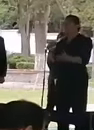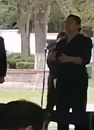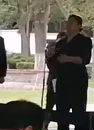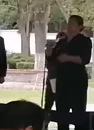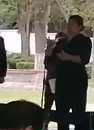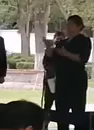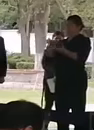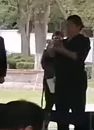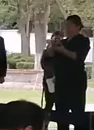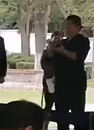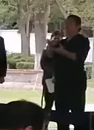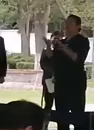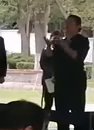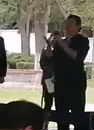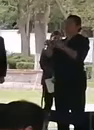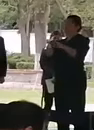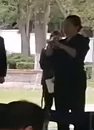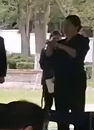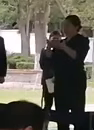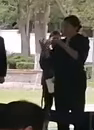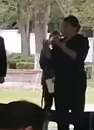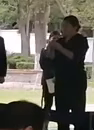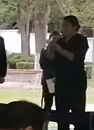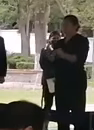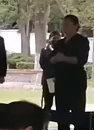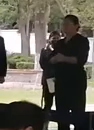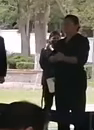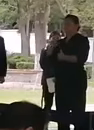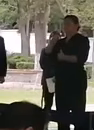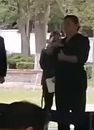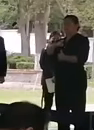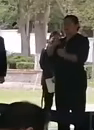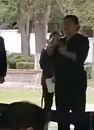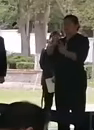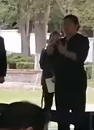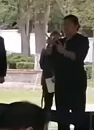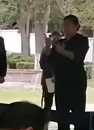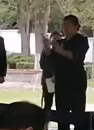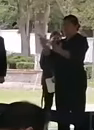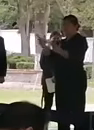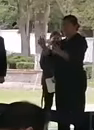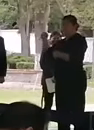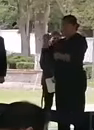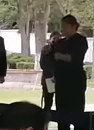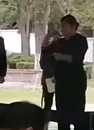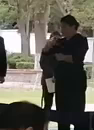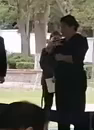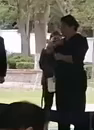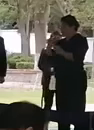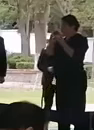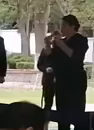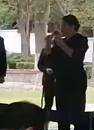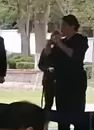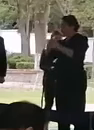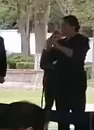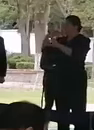¿no? La realidad de las armas que causan tanta violencia aquí en México y también en los Estados